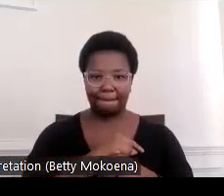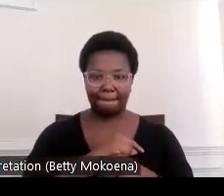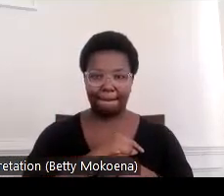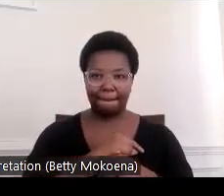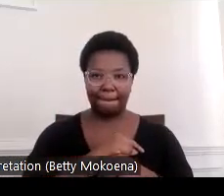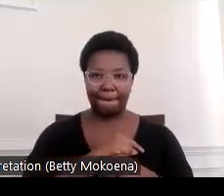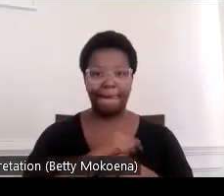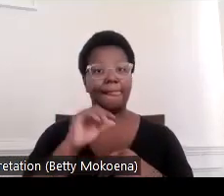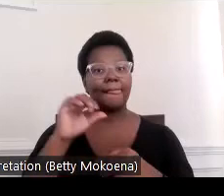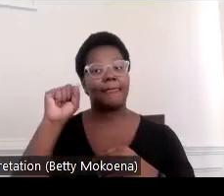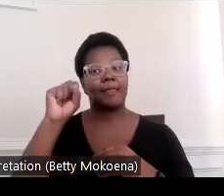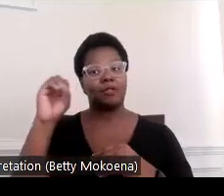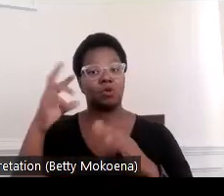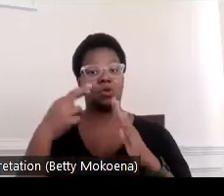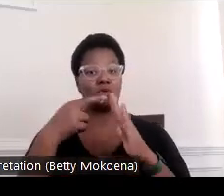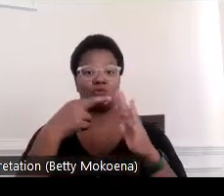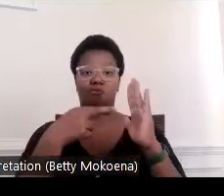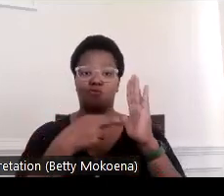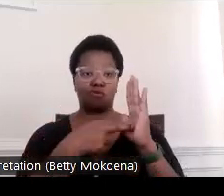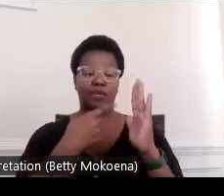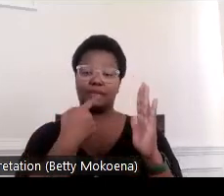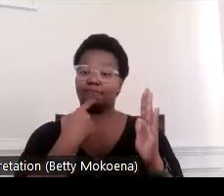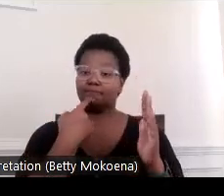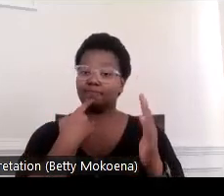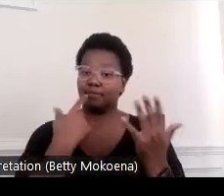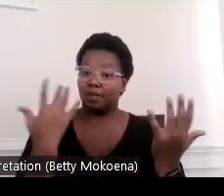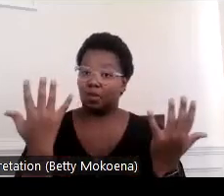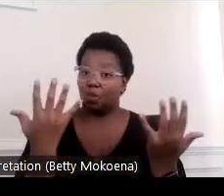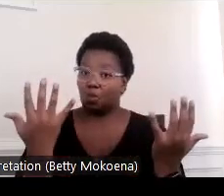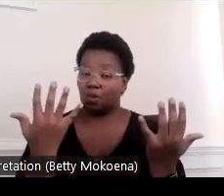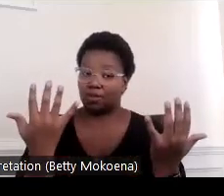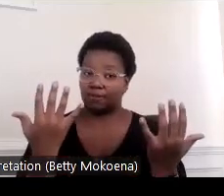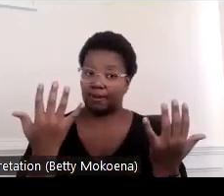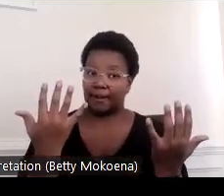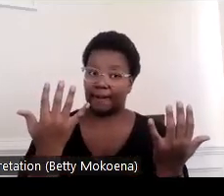muy bien entonces la regla dice que